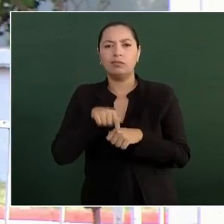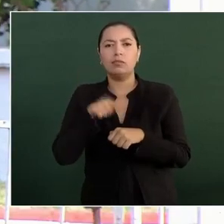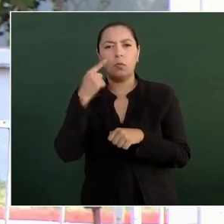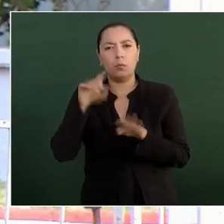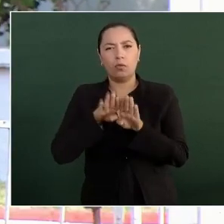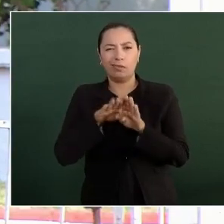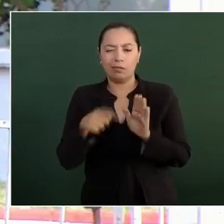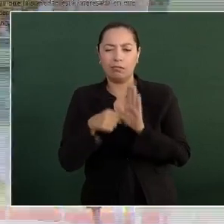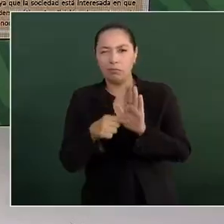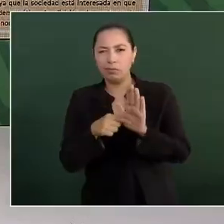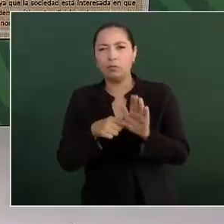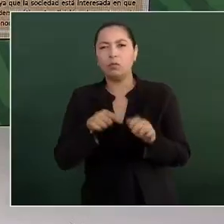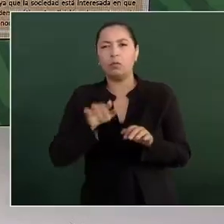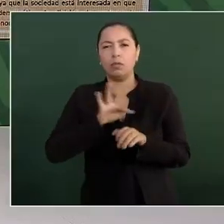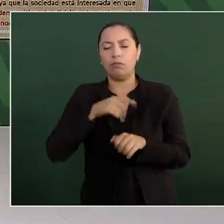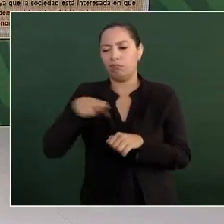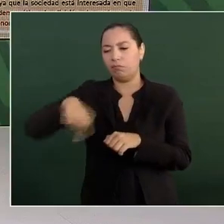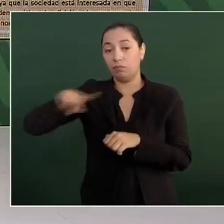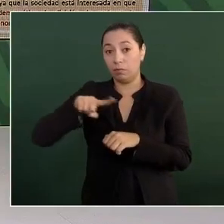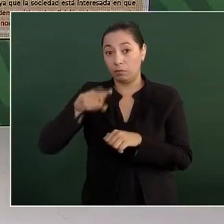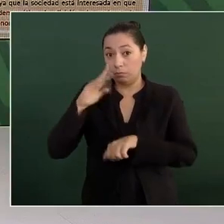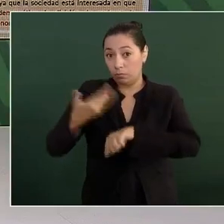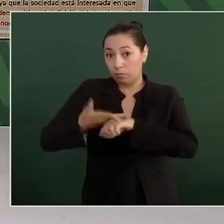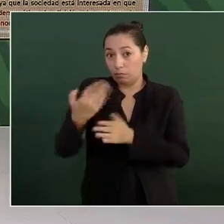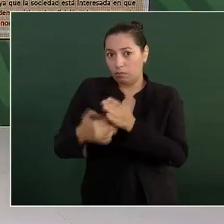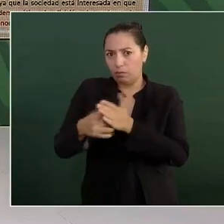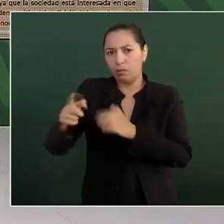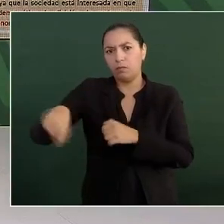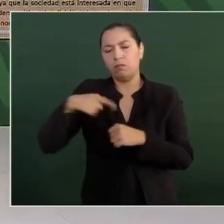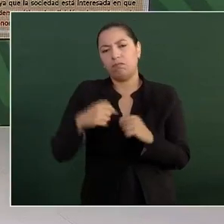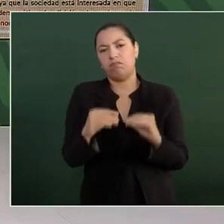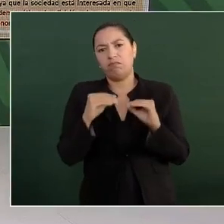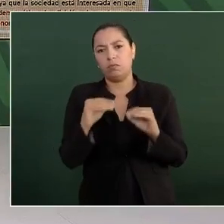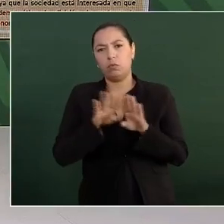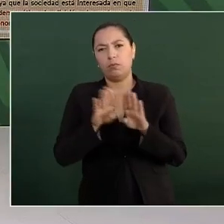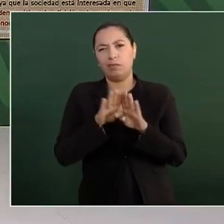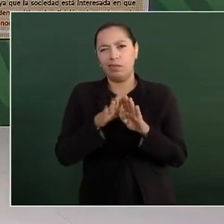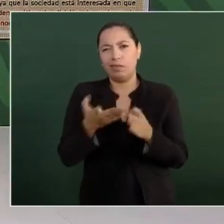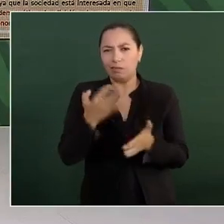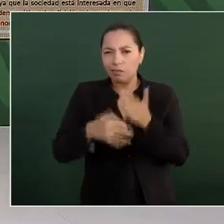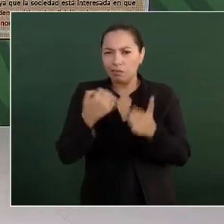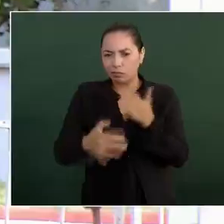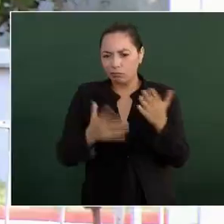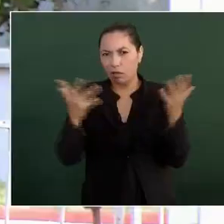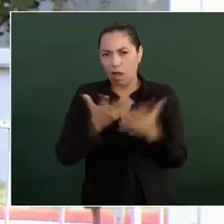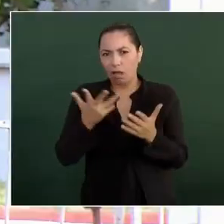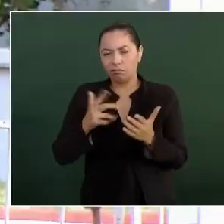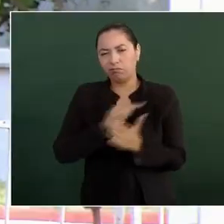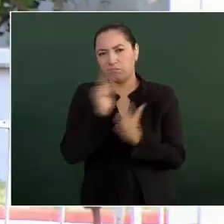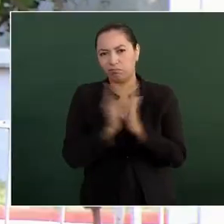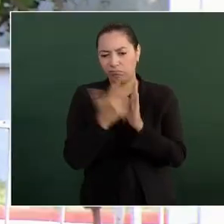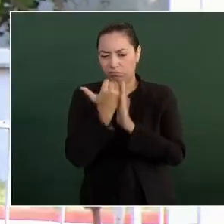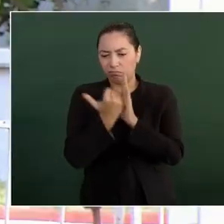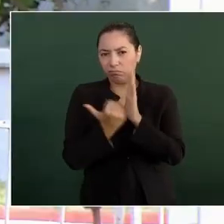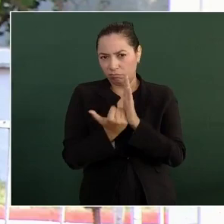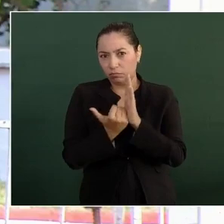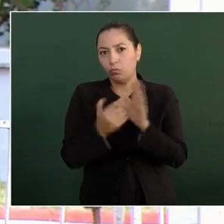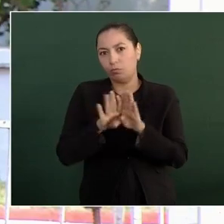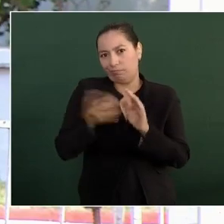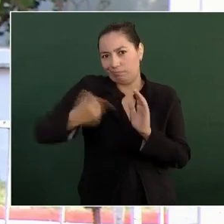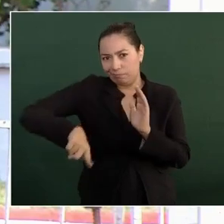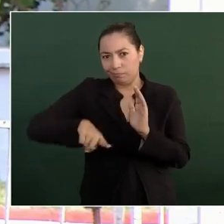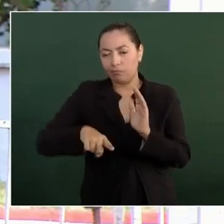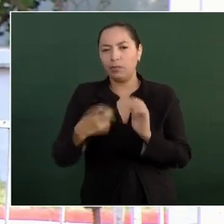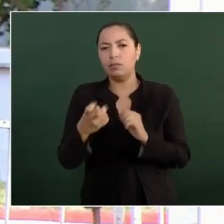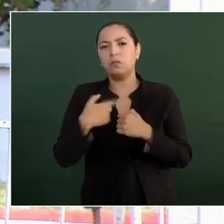las autoridades señaladas como responsables se abstengan de aplicar las consecuencias y efectos legales de la reforma,